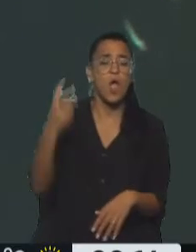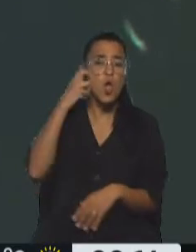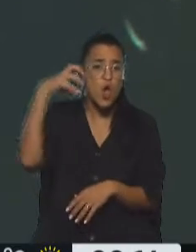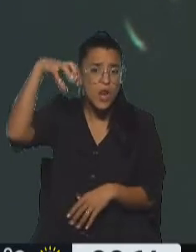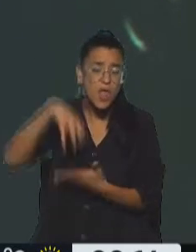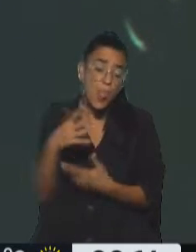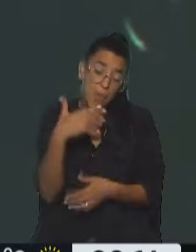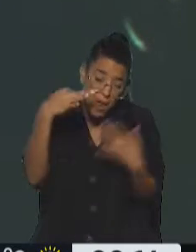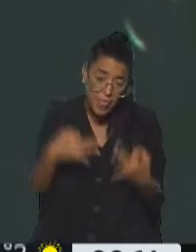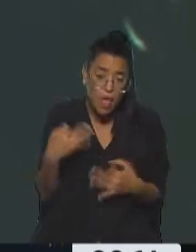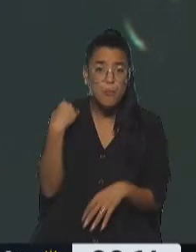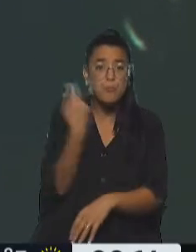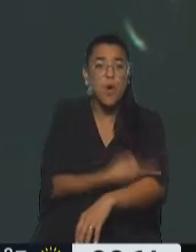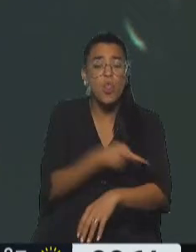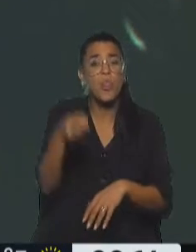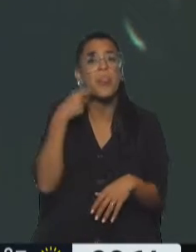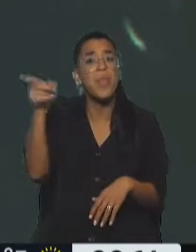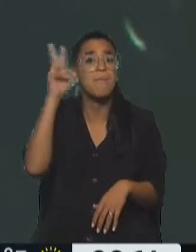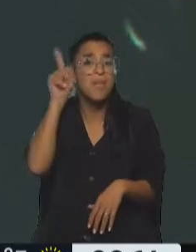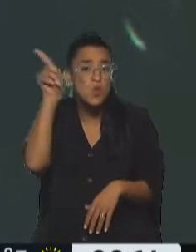verdadero poder en Perú